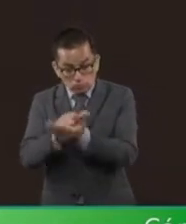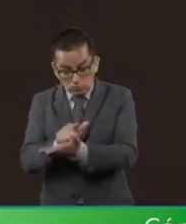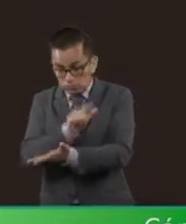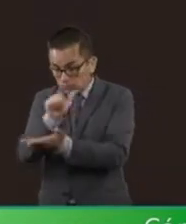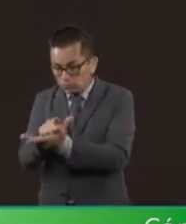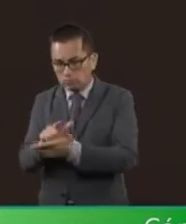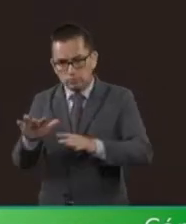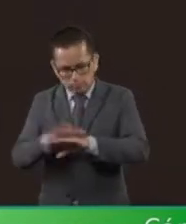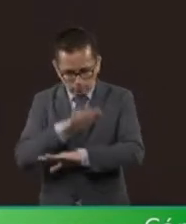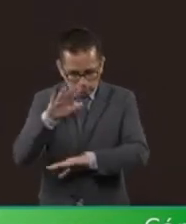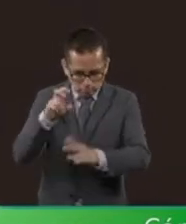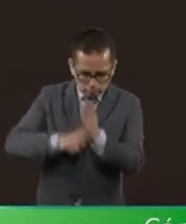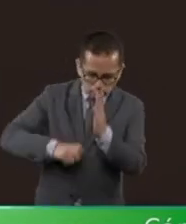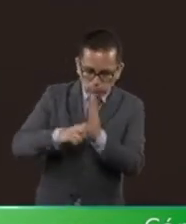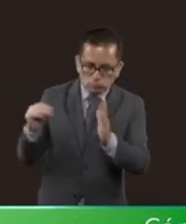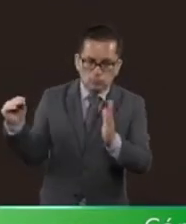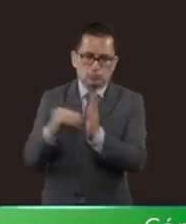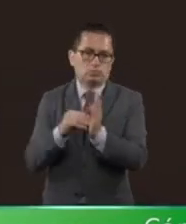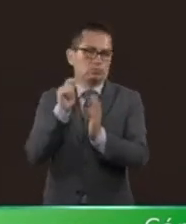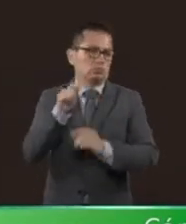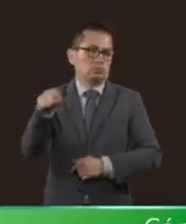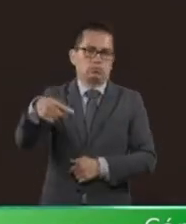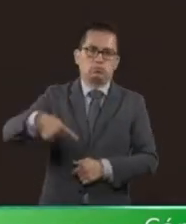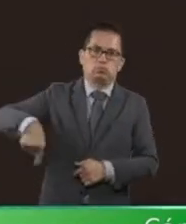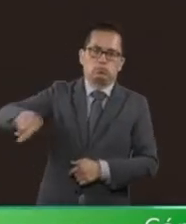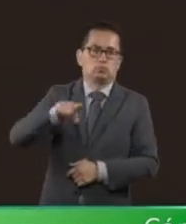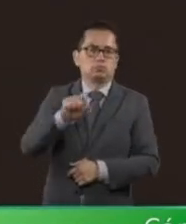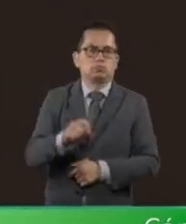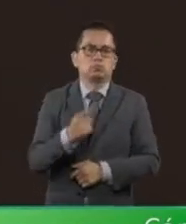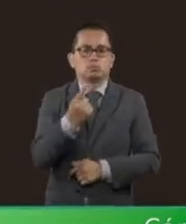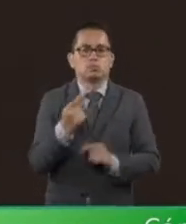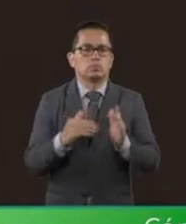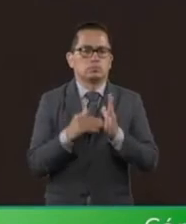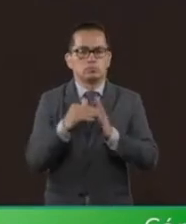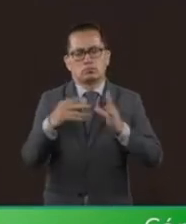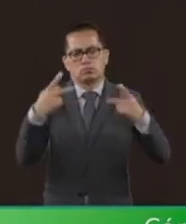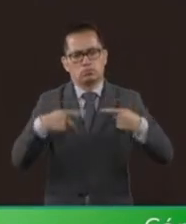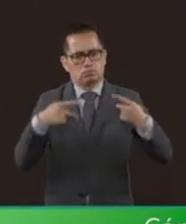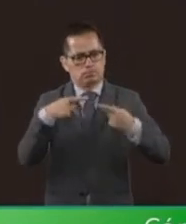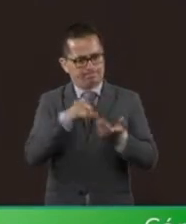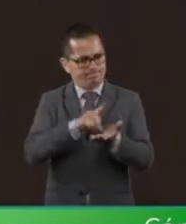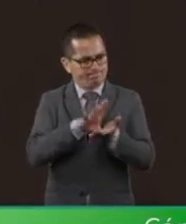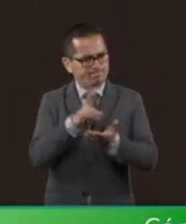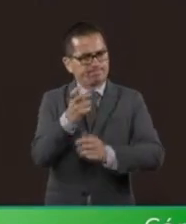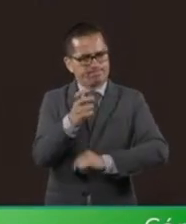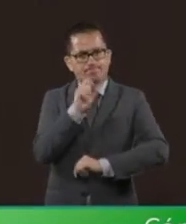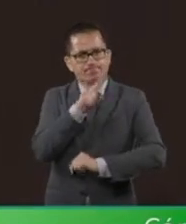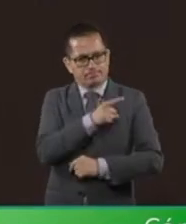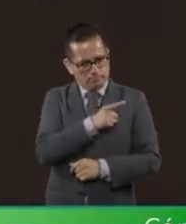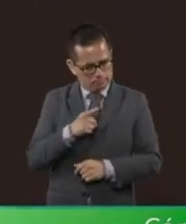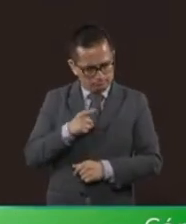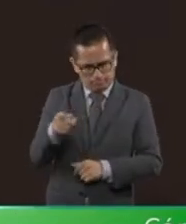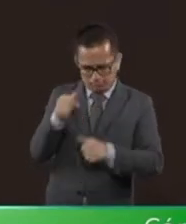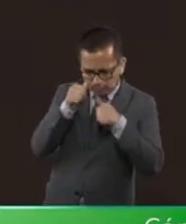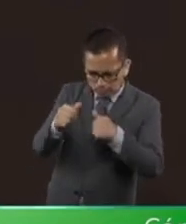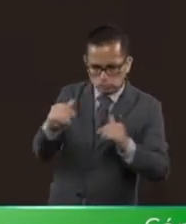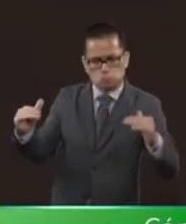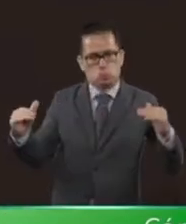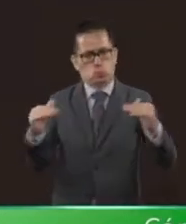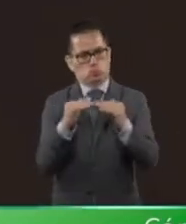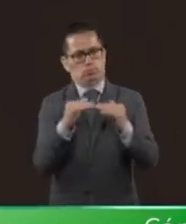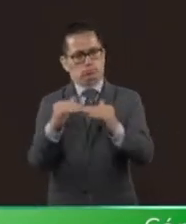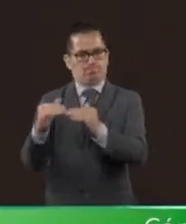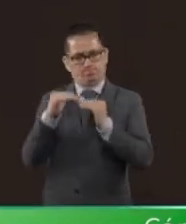que existen 21 millones de personas con discapacidad, que requieren de condiciones de igualdad para